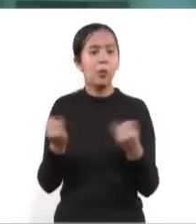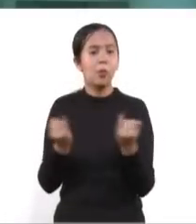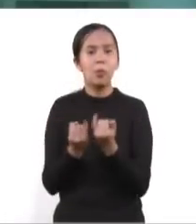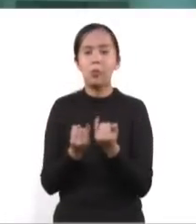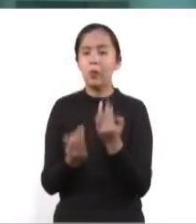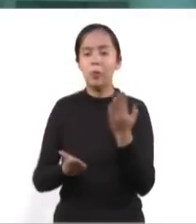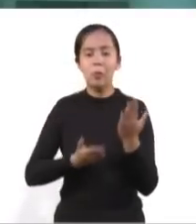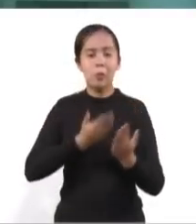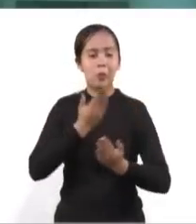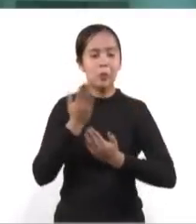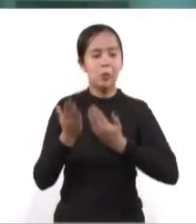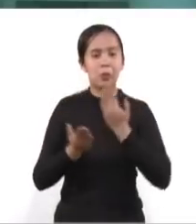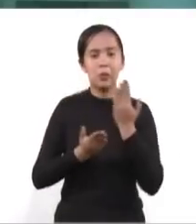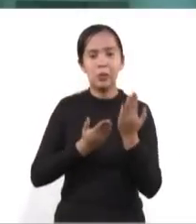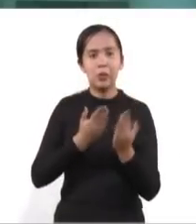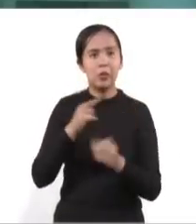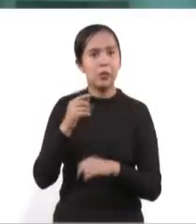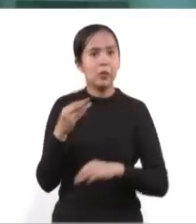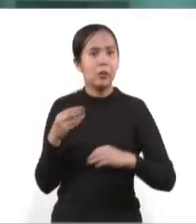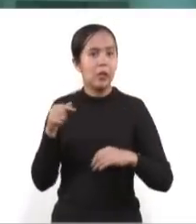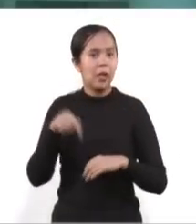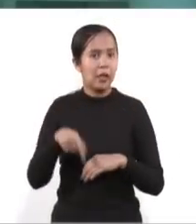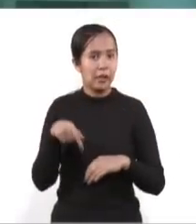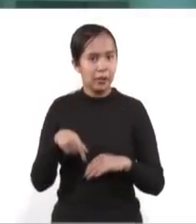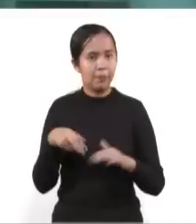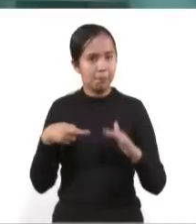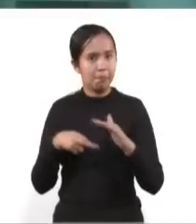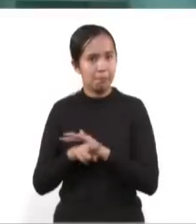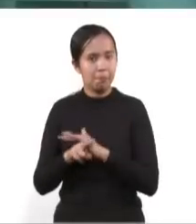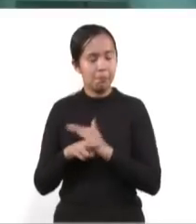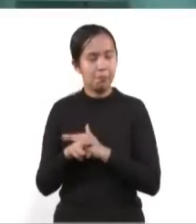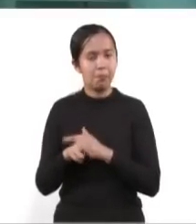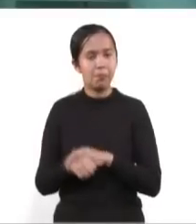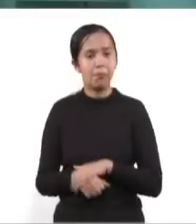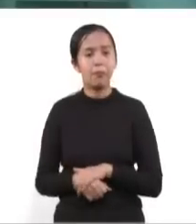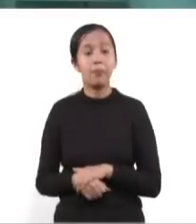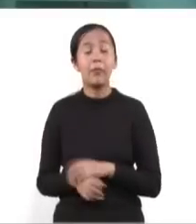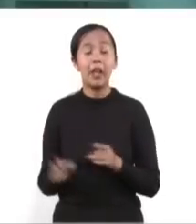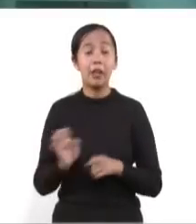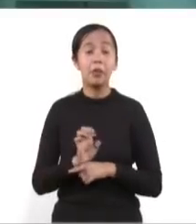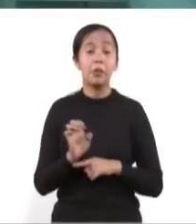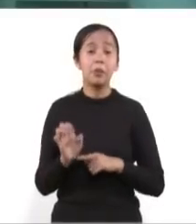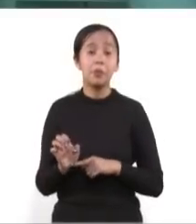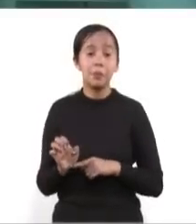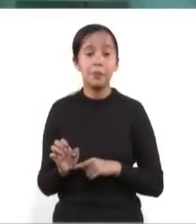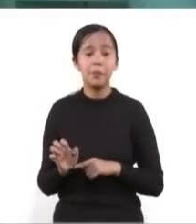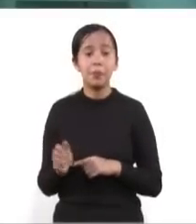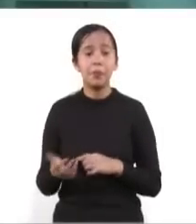técnica tan importante que se aplica aquí en el metro. Desde entonces